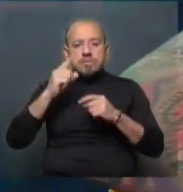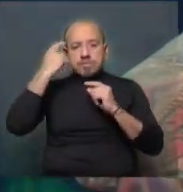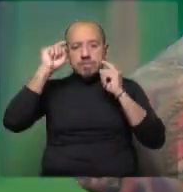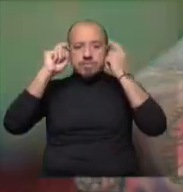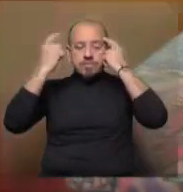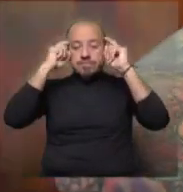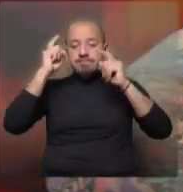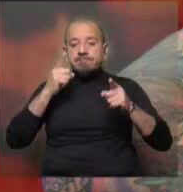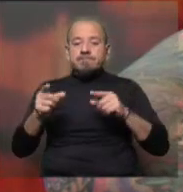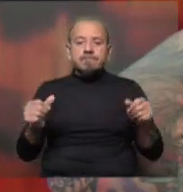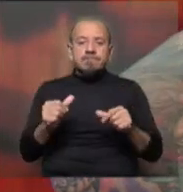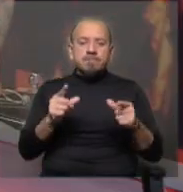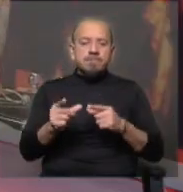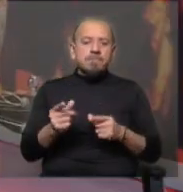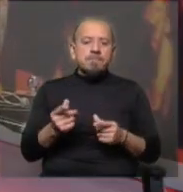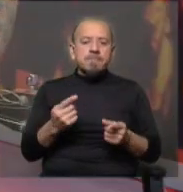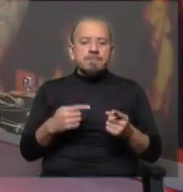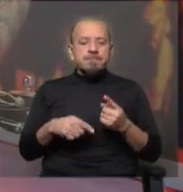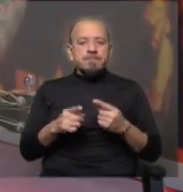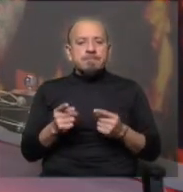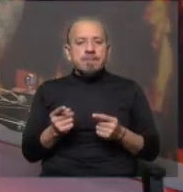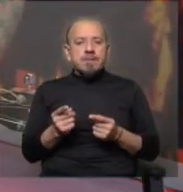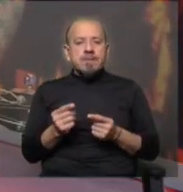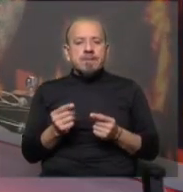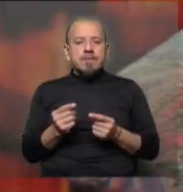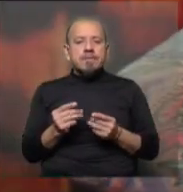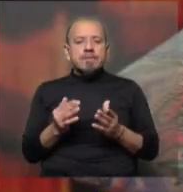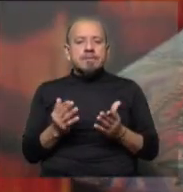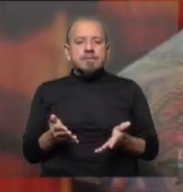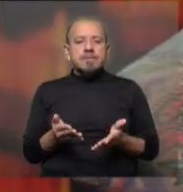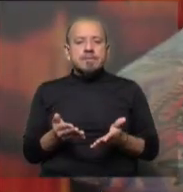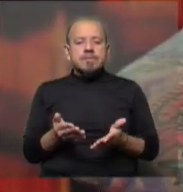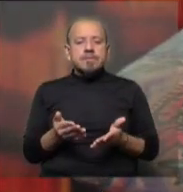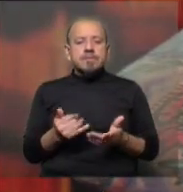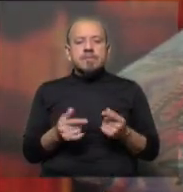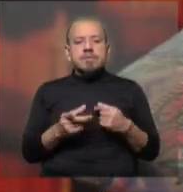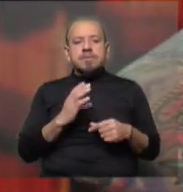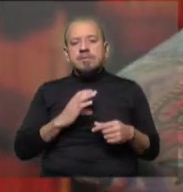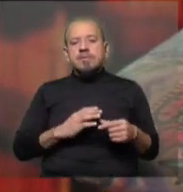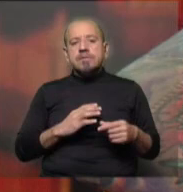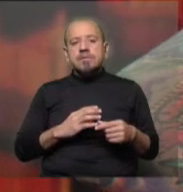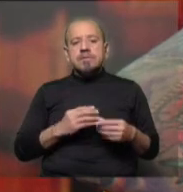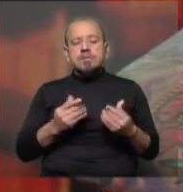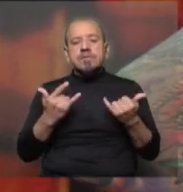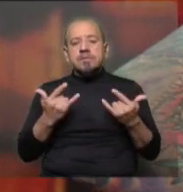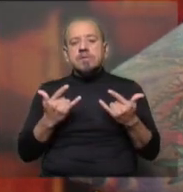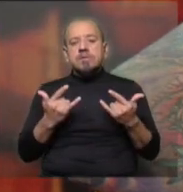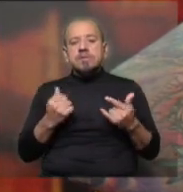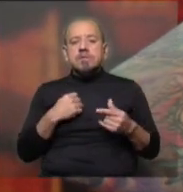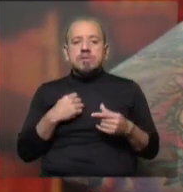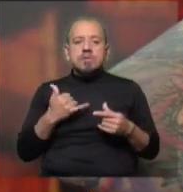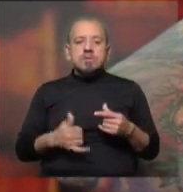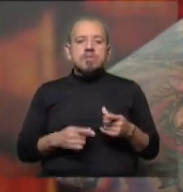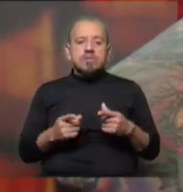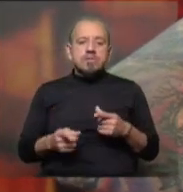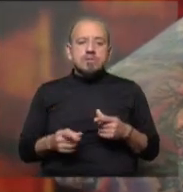ponemos un poquito y nos caracterizamos por eso, dentro del rock, y tenemos nuestras vetas,